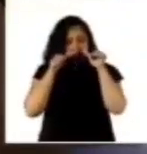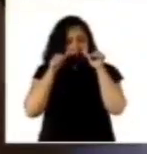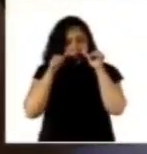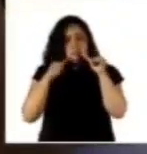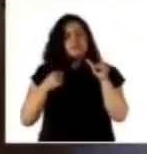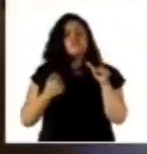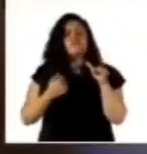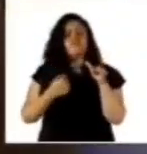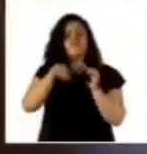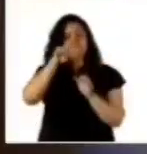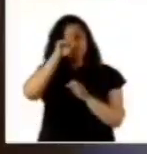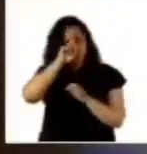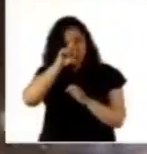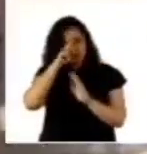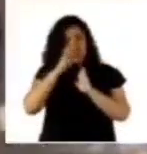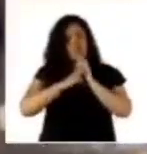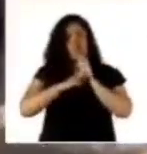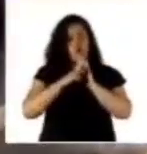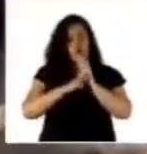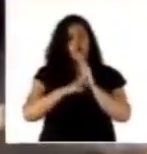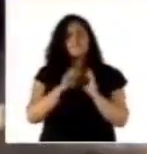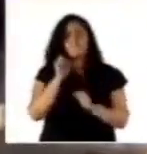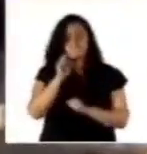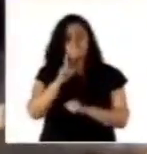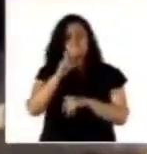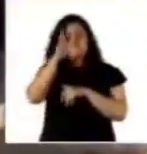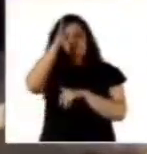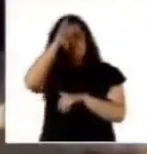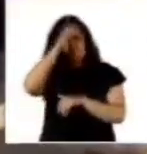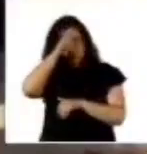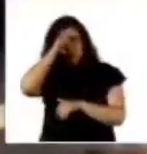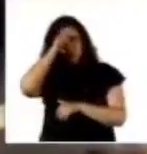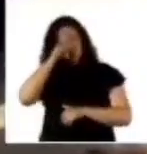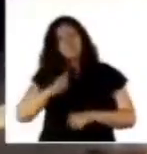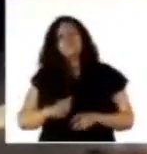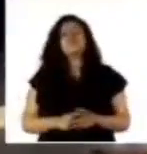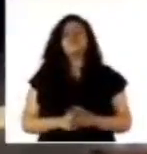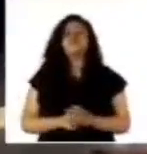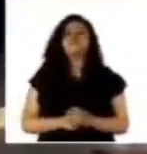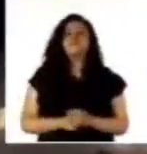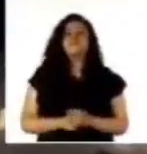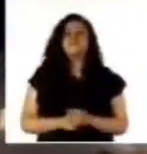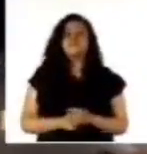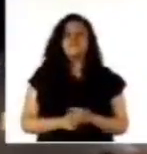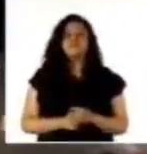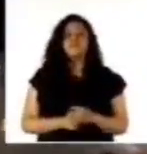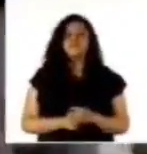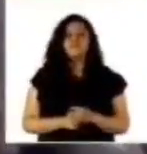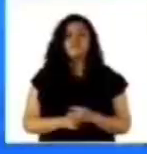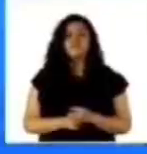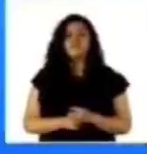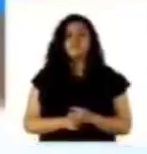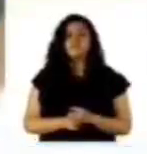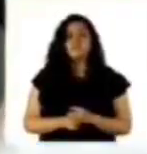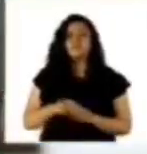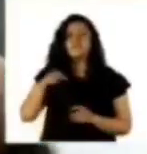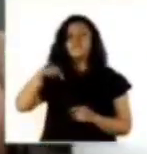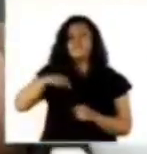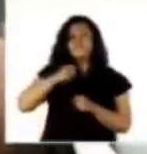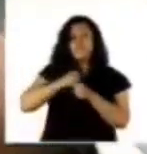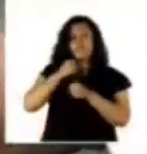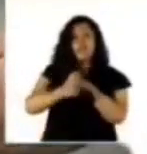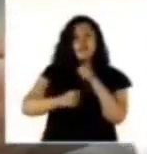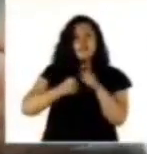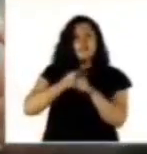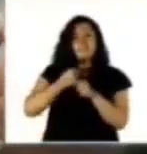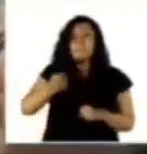También en este año lanzamos por primera vez una convocatoria para favorecer